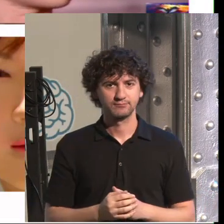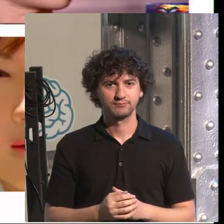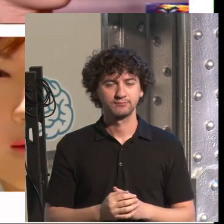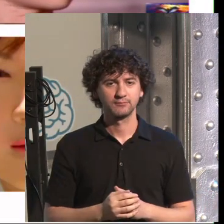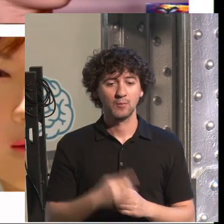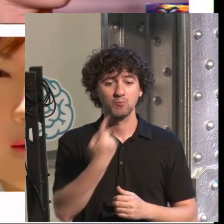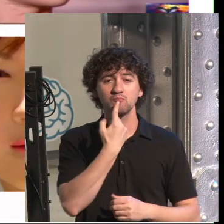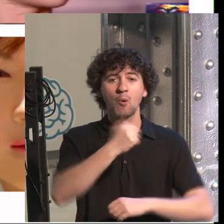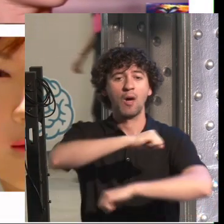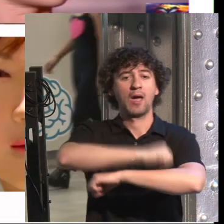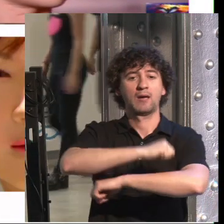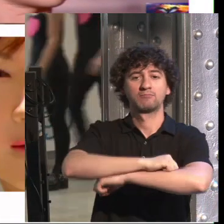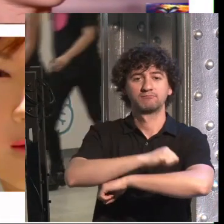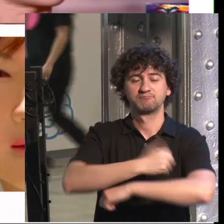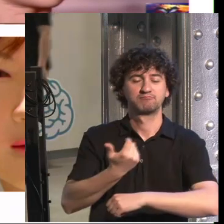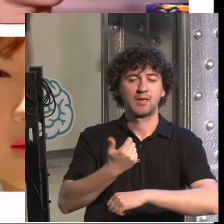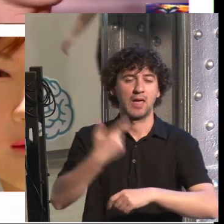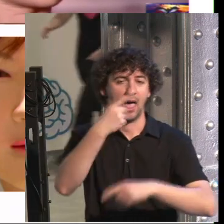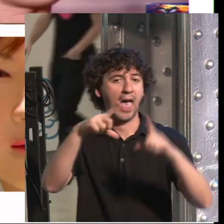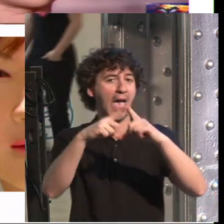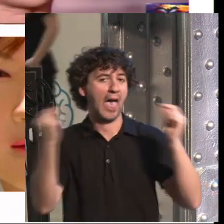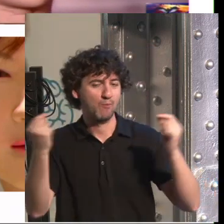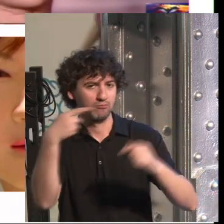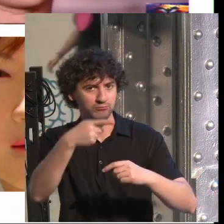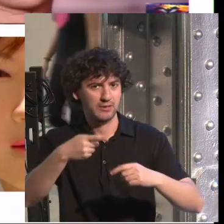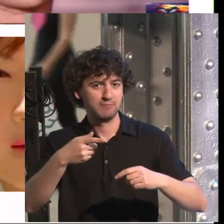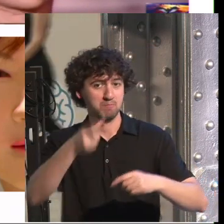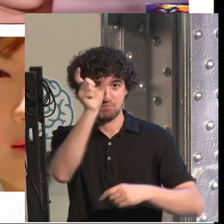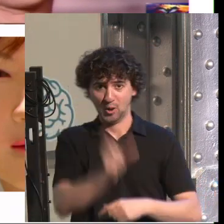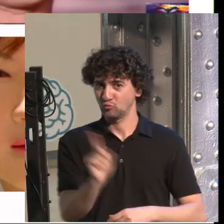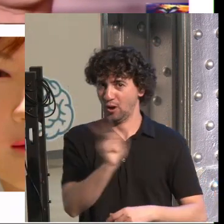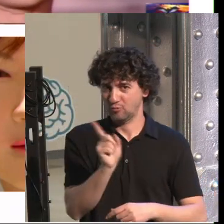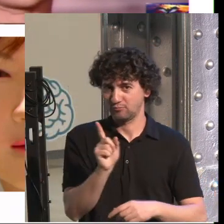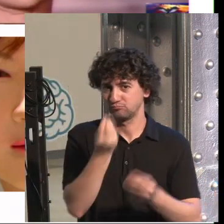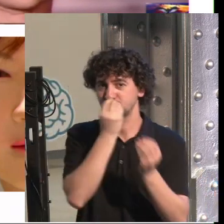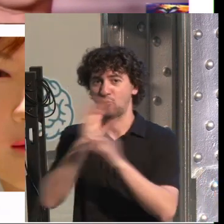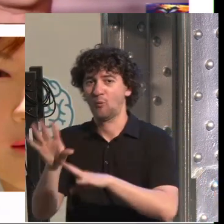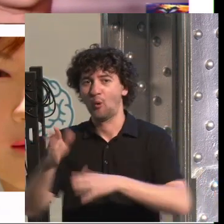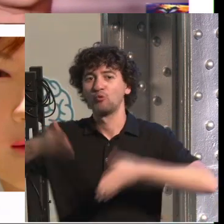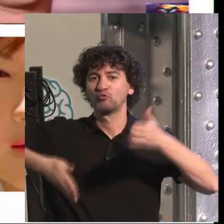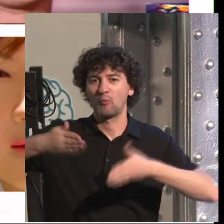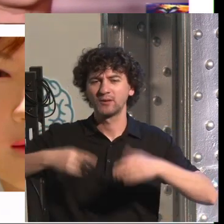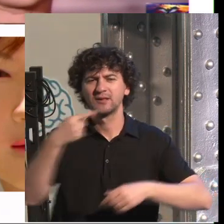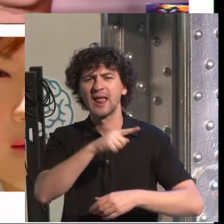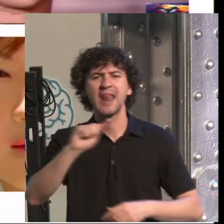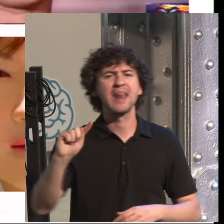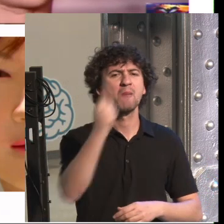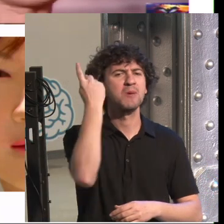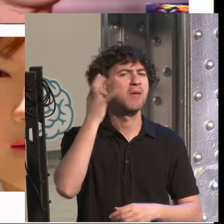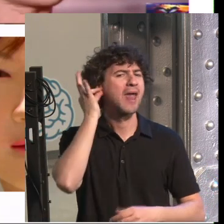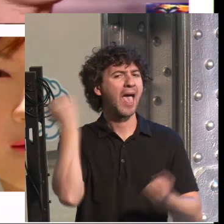una recepcionista en Japón, que es un robot. Y esta es la primera actriz robótica. Es una